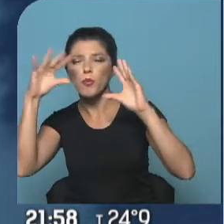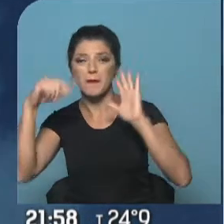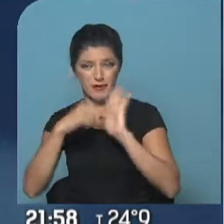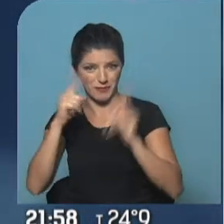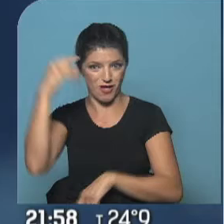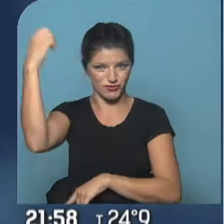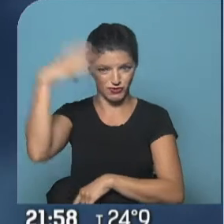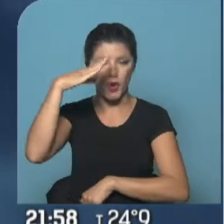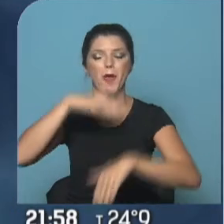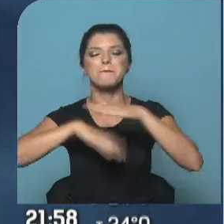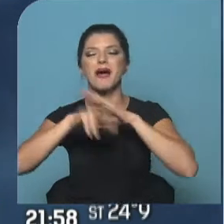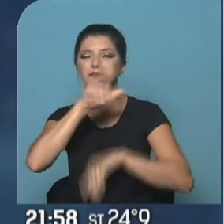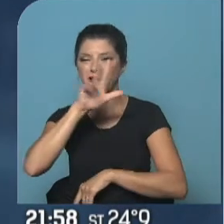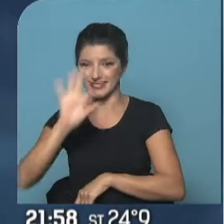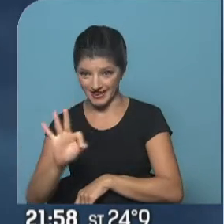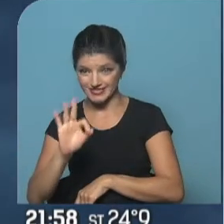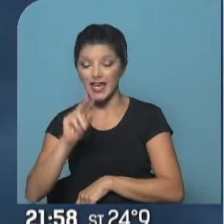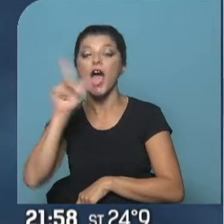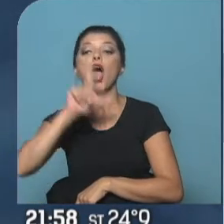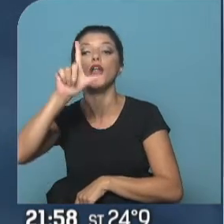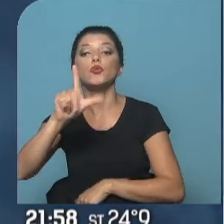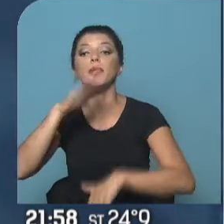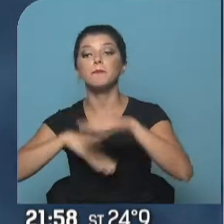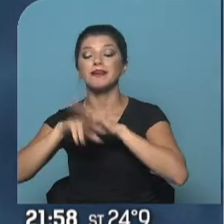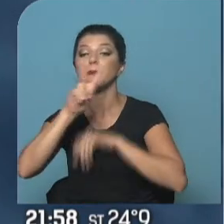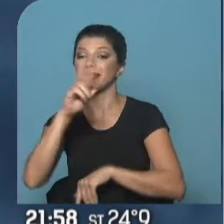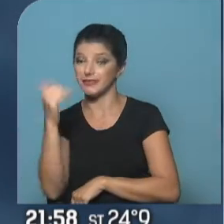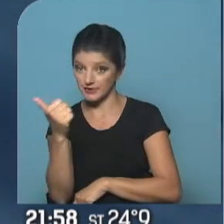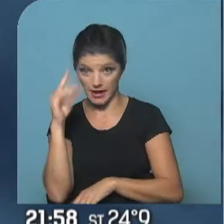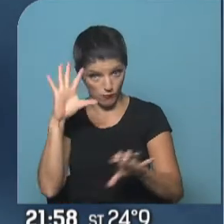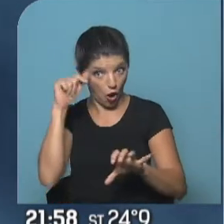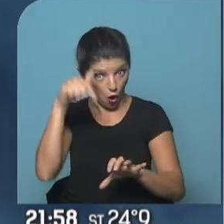sol. 30 será la máxima, 26 para el día lunes. Insisto, hoy puede haber